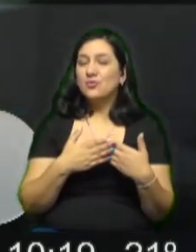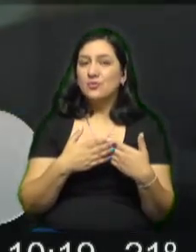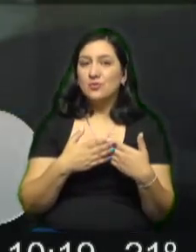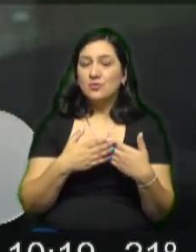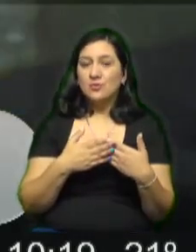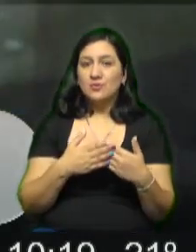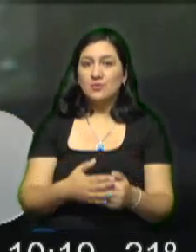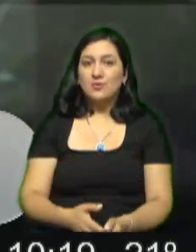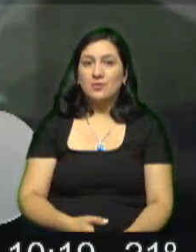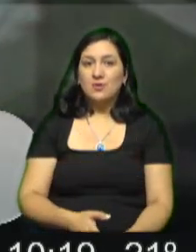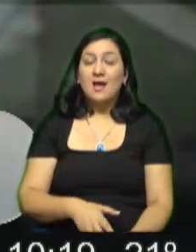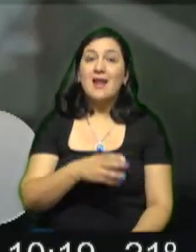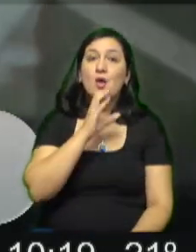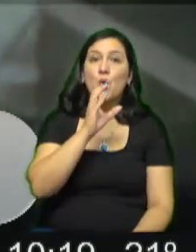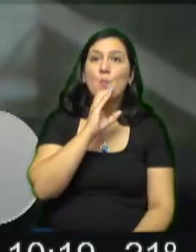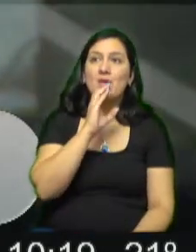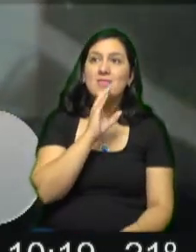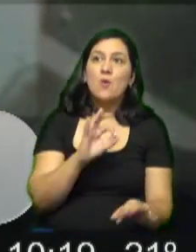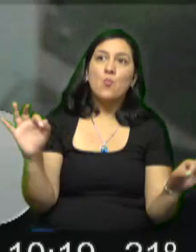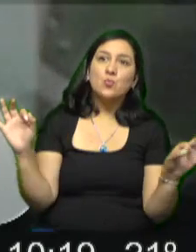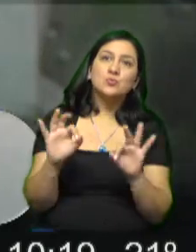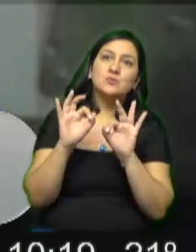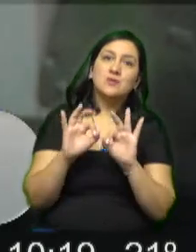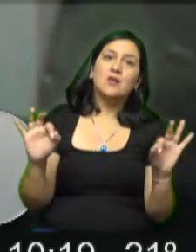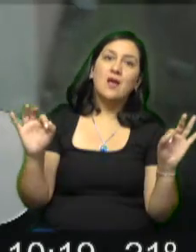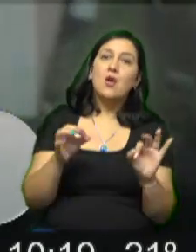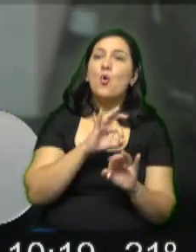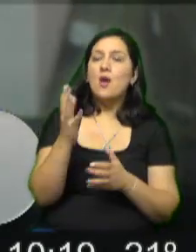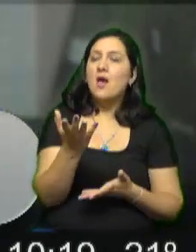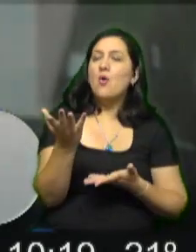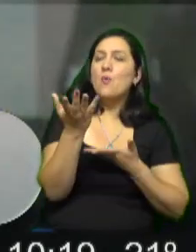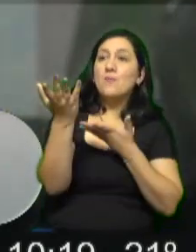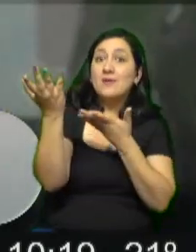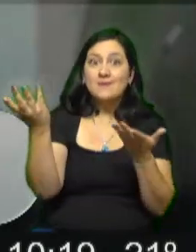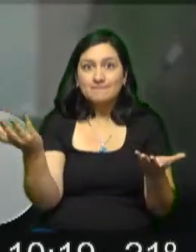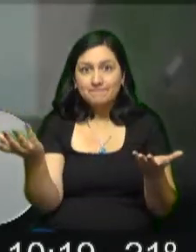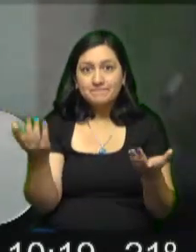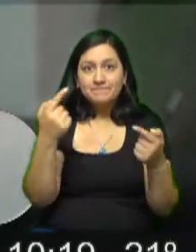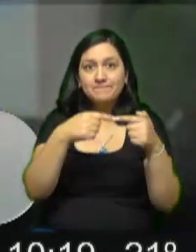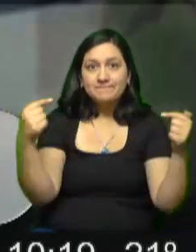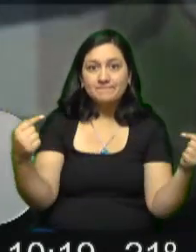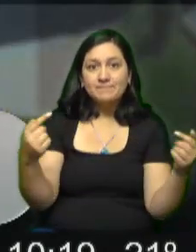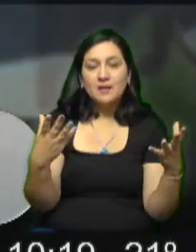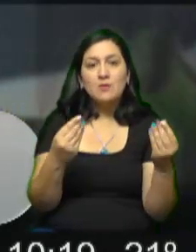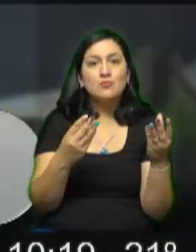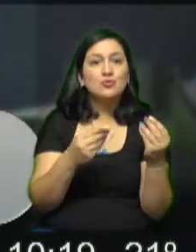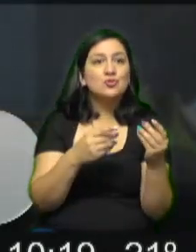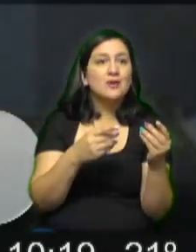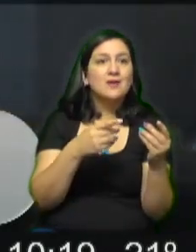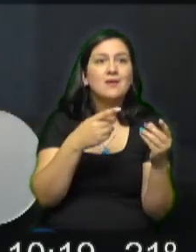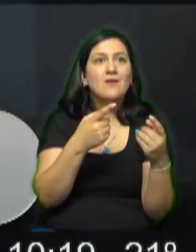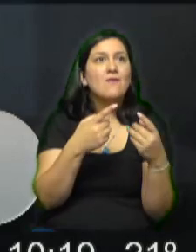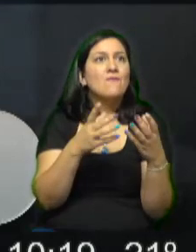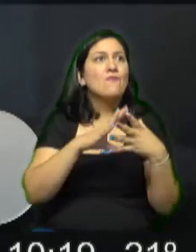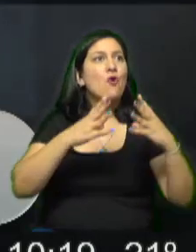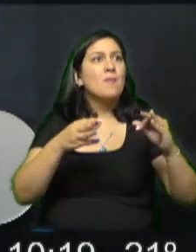hecho, a la comedia musical, a la ópera popular, en fin, esas cosas donde hay muchos géneros, hay